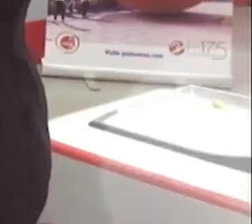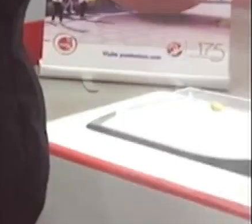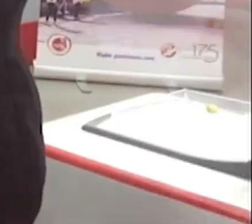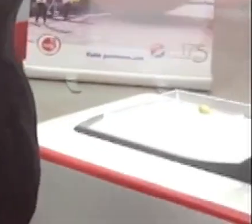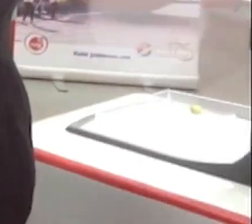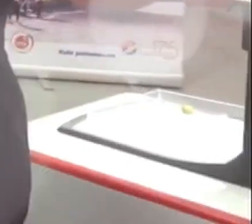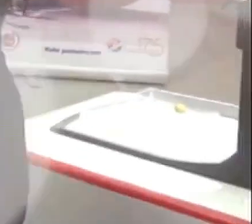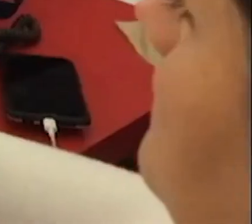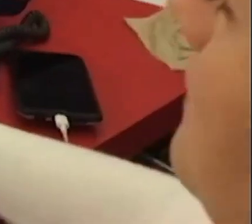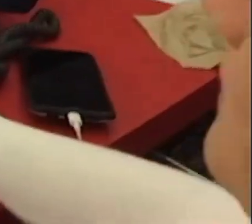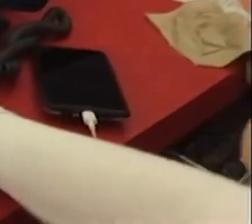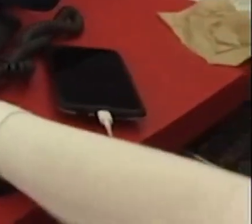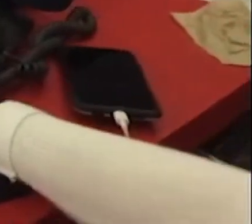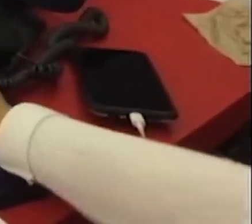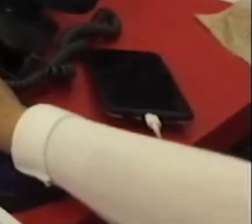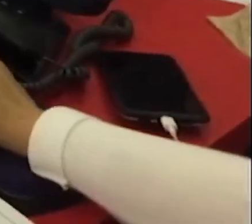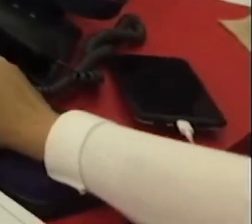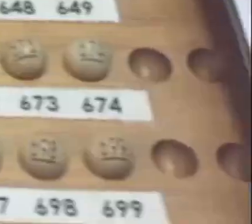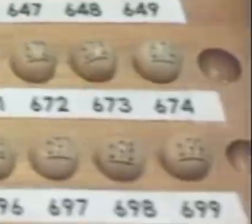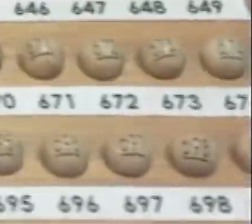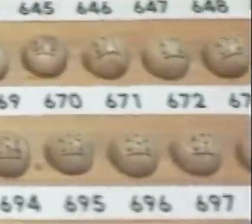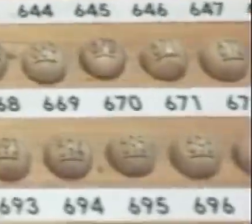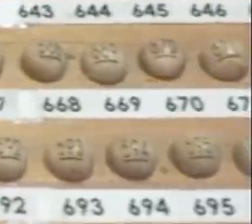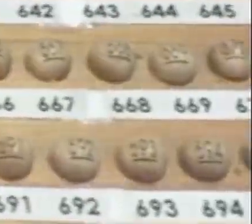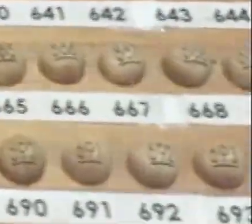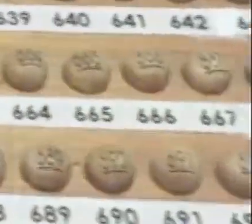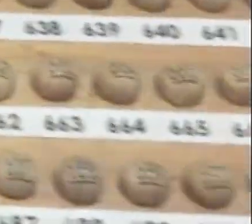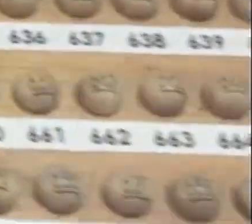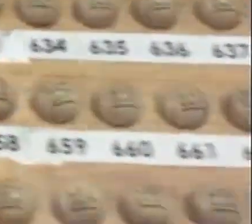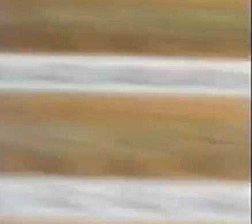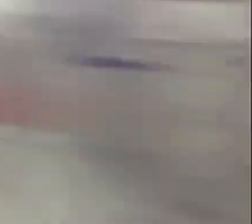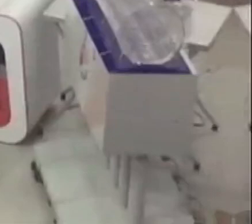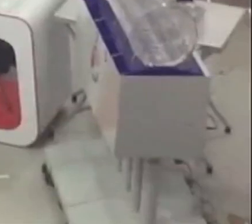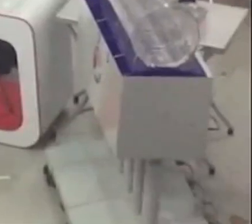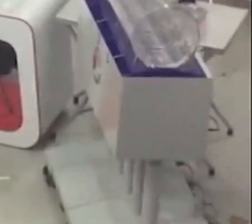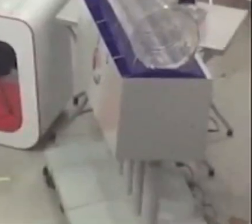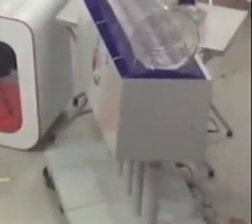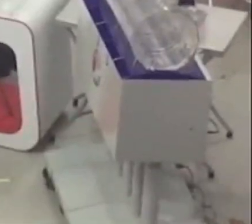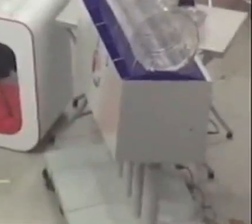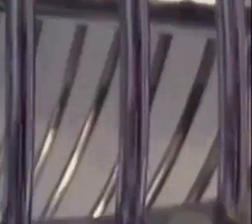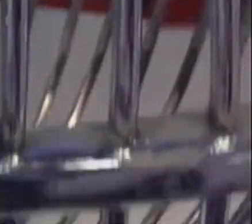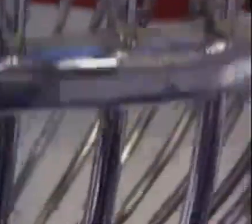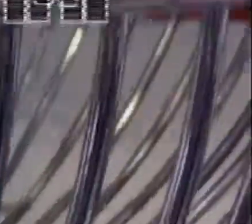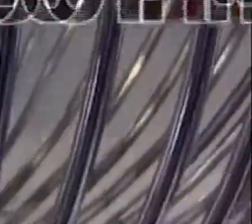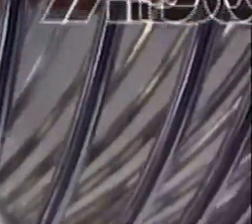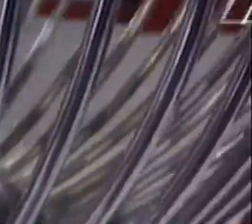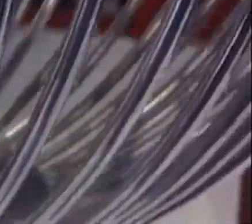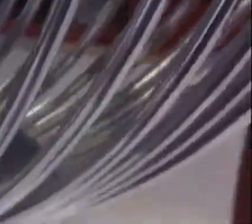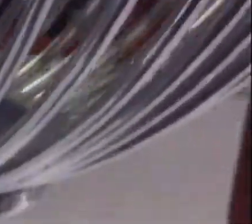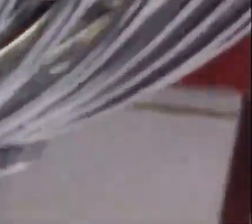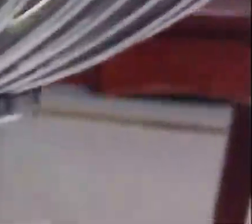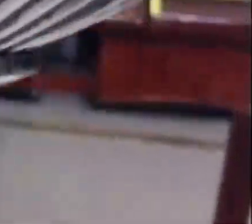Todos los domingos a las 7:30 de la noche tenemos el sorteo de la Lotería Nacional.